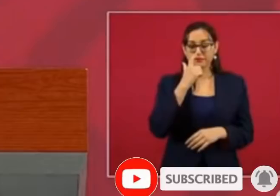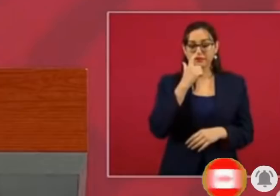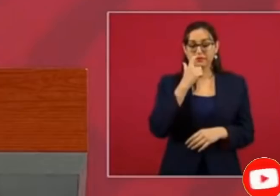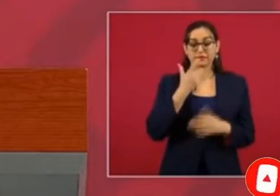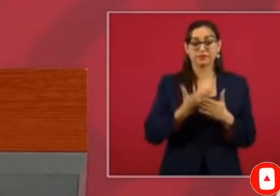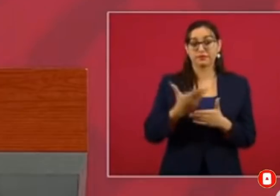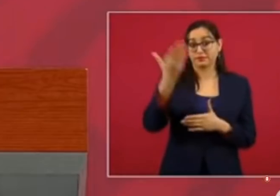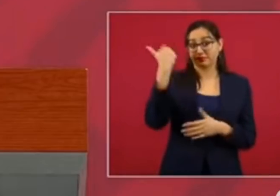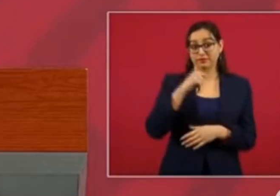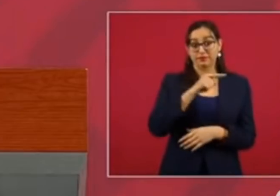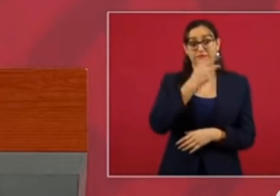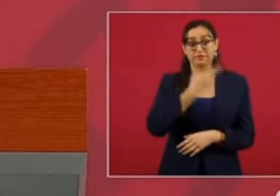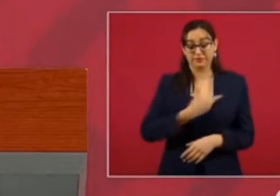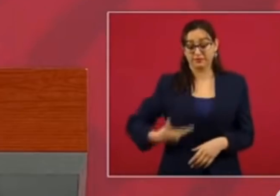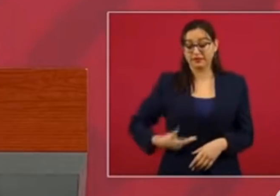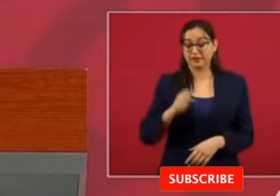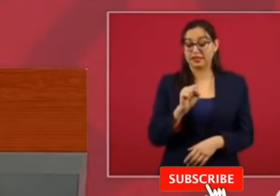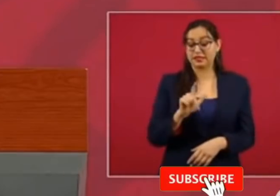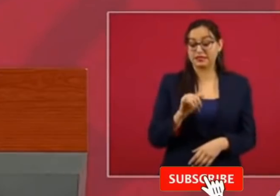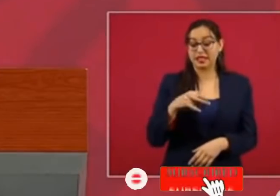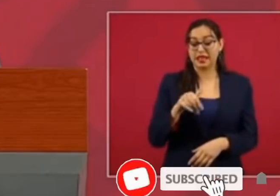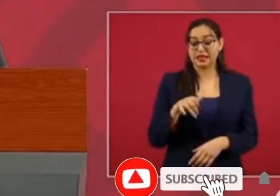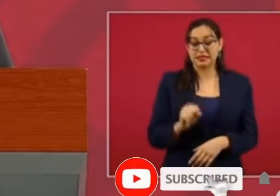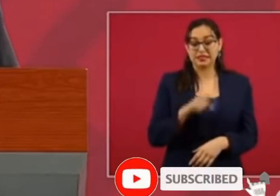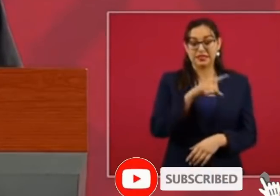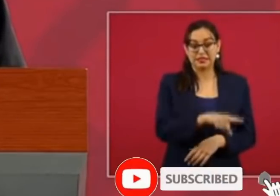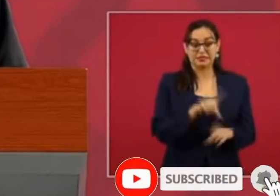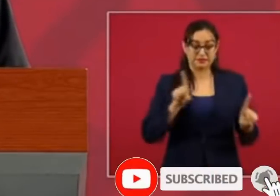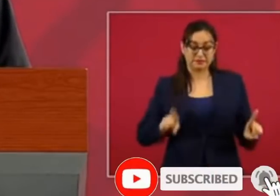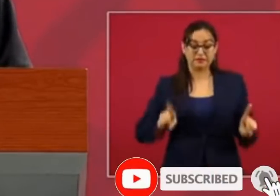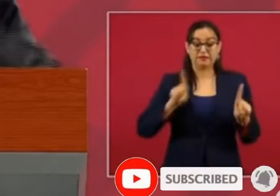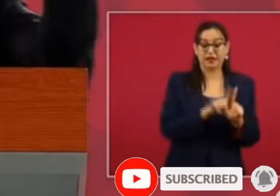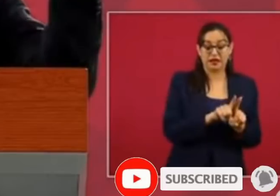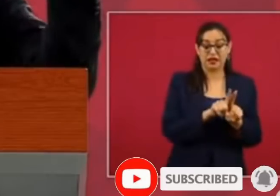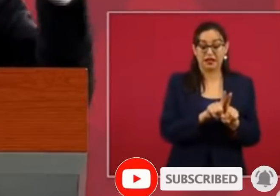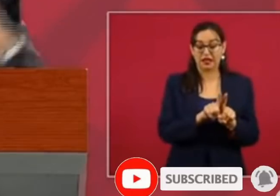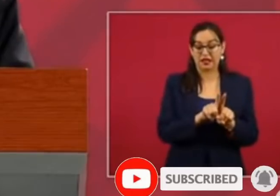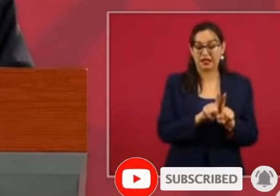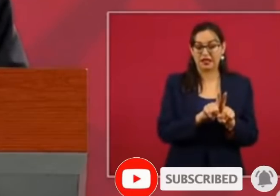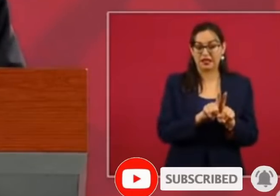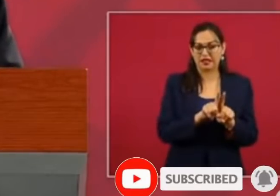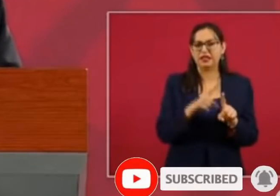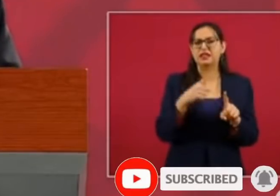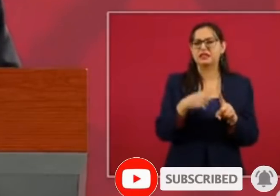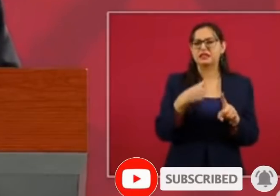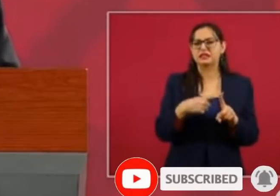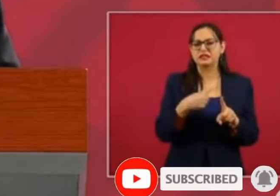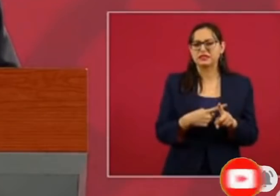Carlos Salinas era Claudio X González, papá.